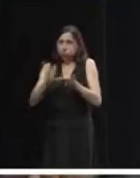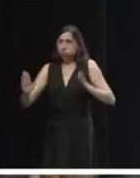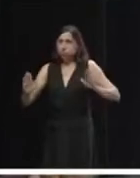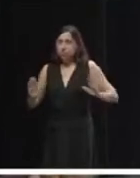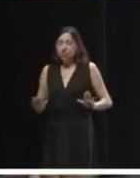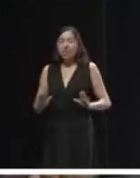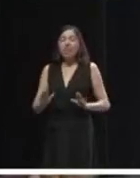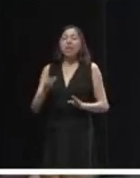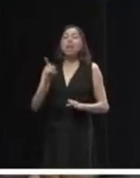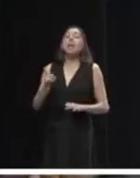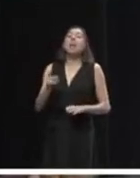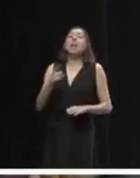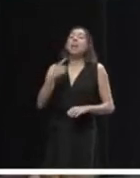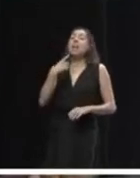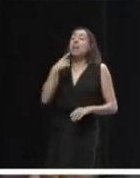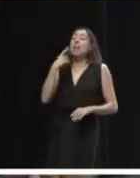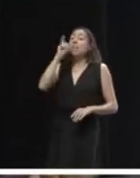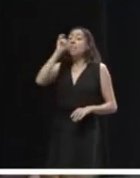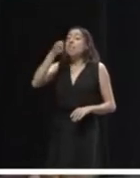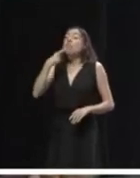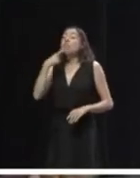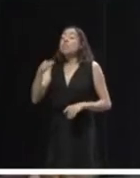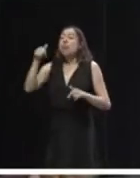el señor Feijóo hoy, en una entrevista,